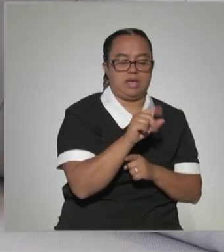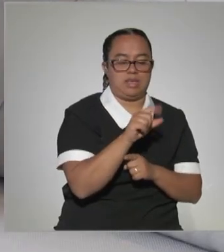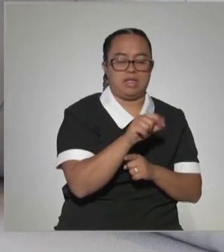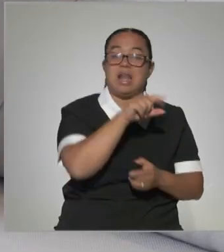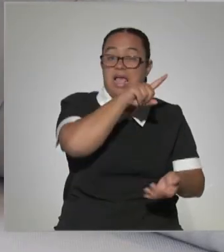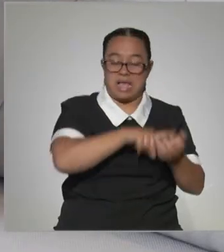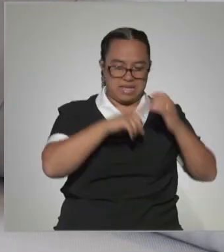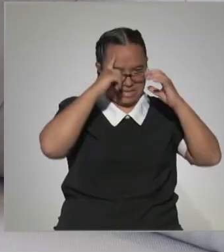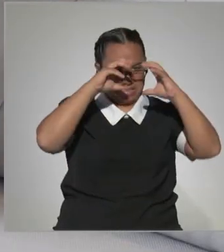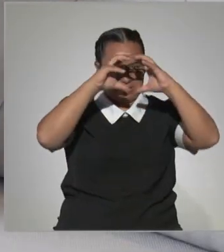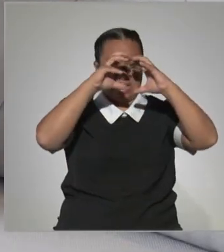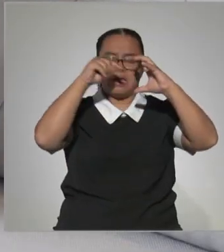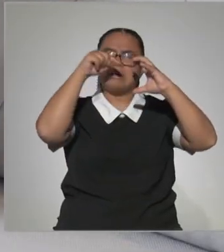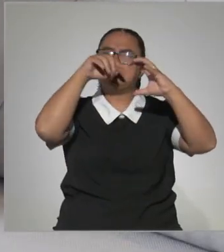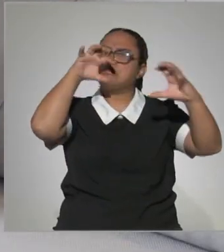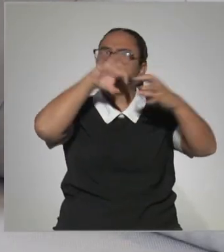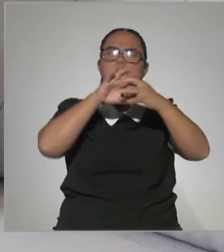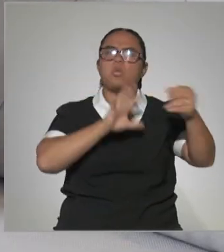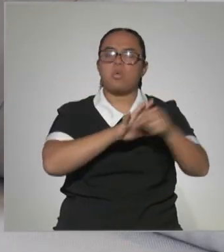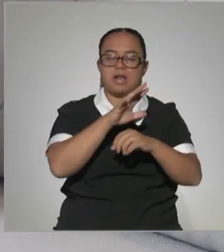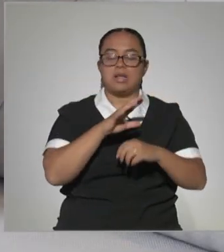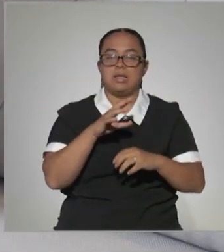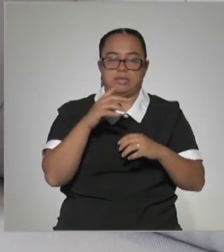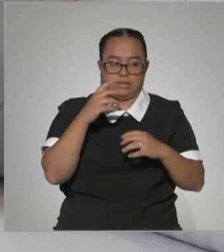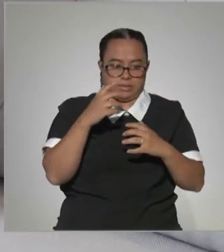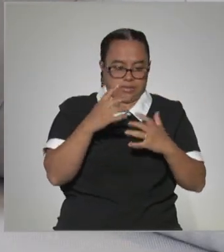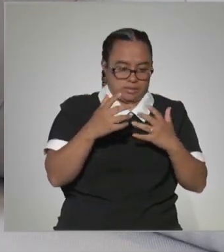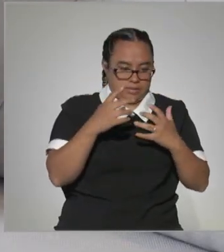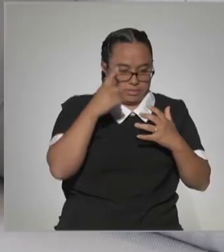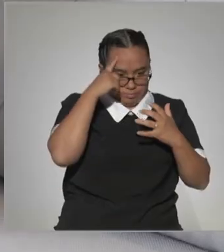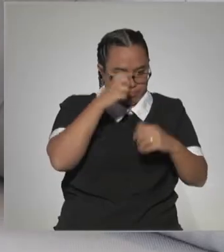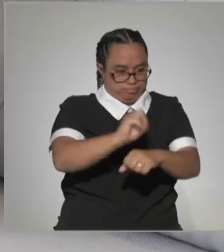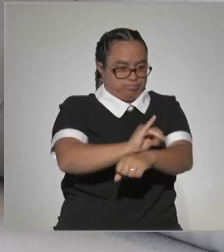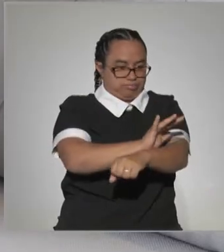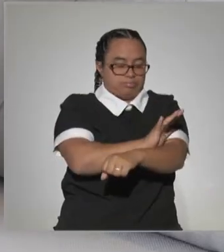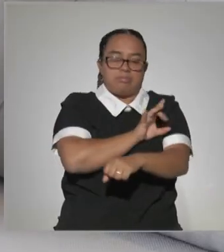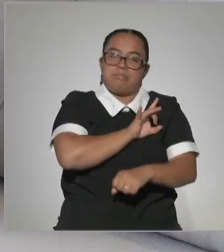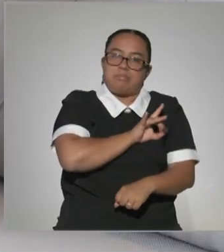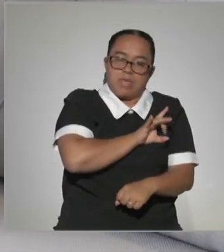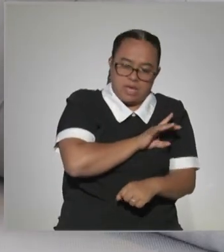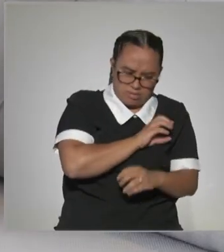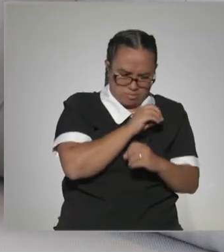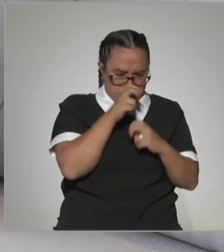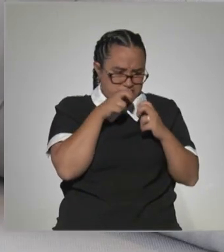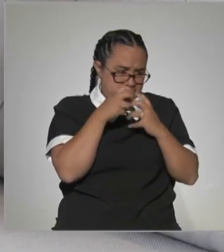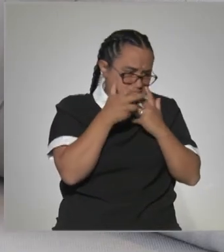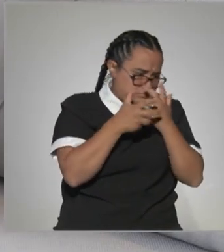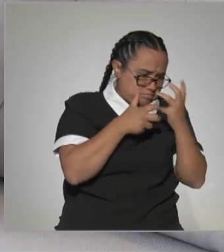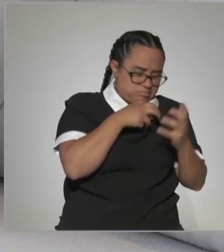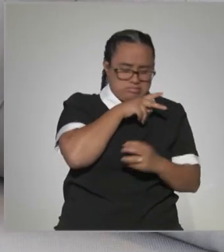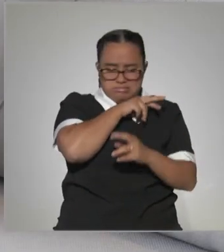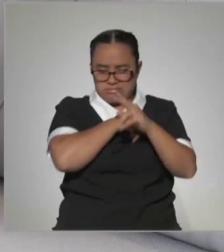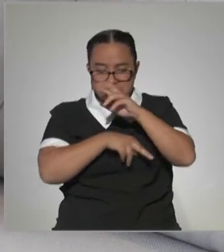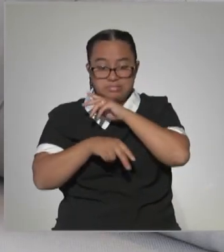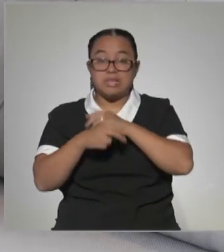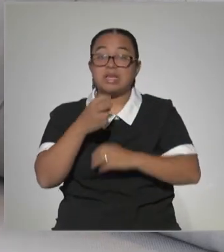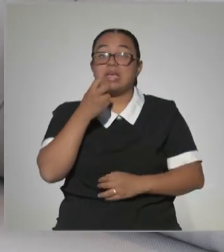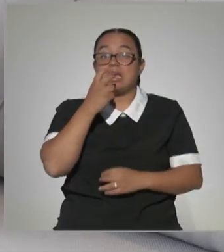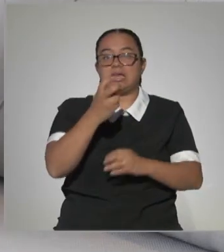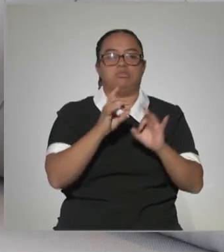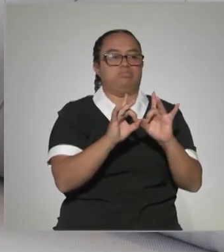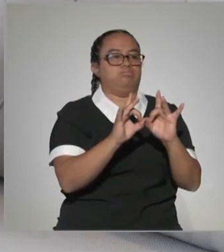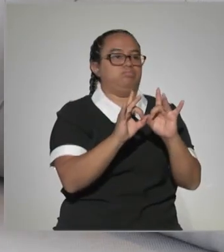cerebral involucrada en las emociones de miedo y ansiedad. Esto es necesario sobre todo, por ejemplo, cuando tenemos que dar respuesta a